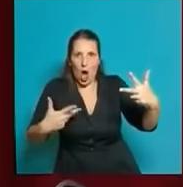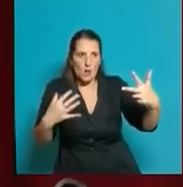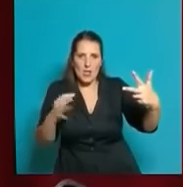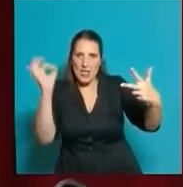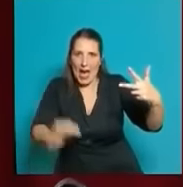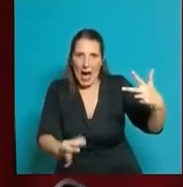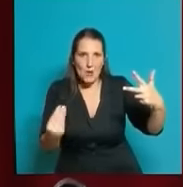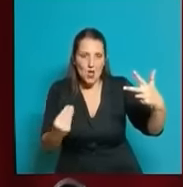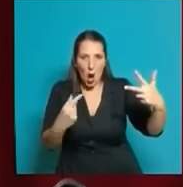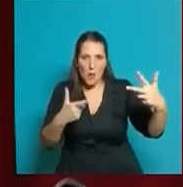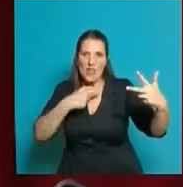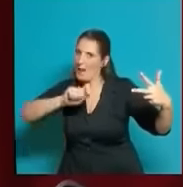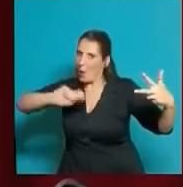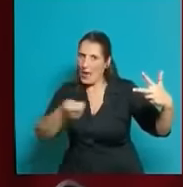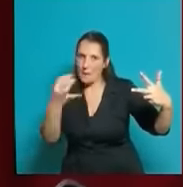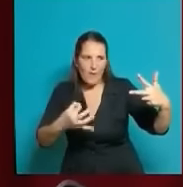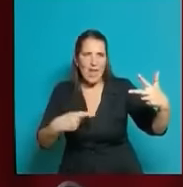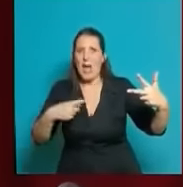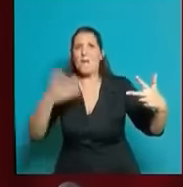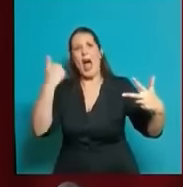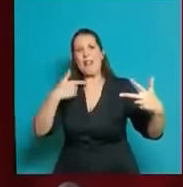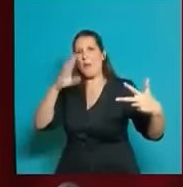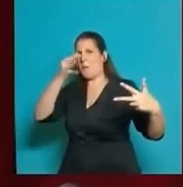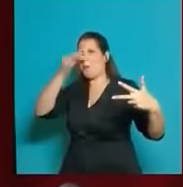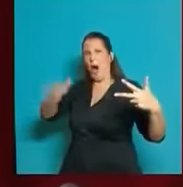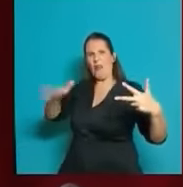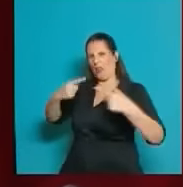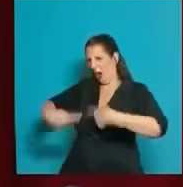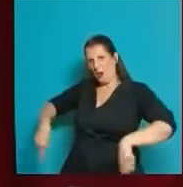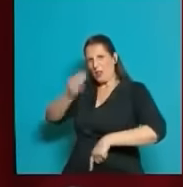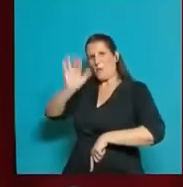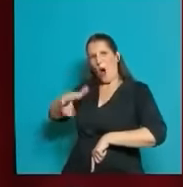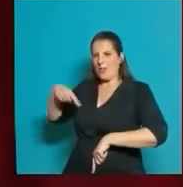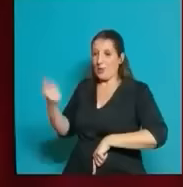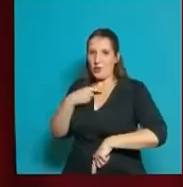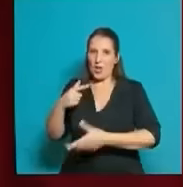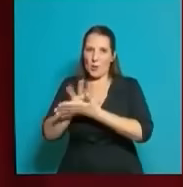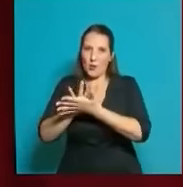ese momento a terminar cambios en los cimientos podridos y descuidados por décadas.